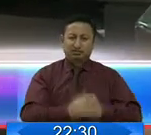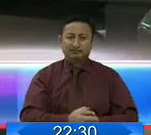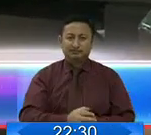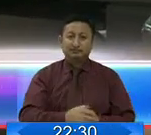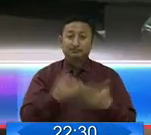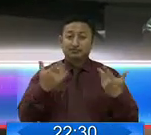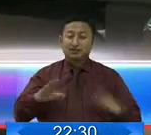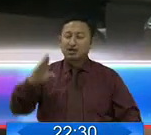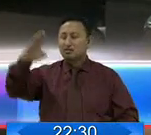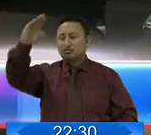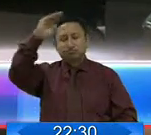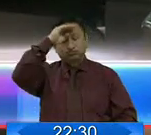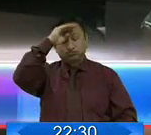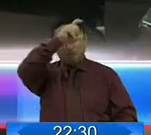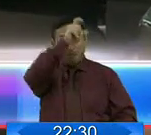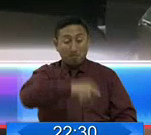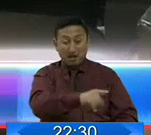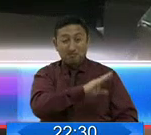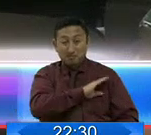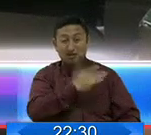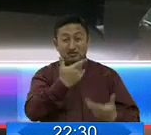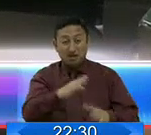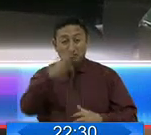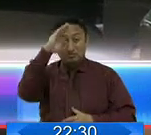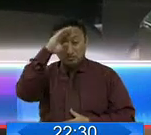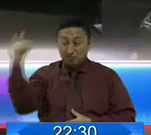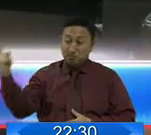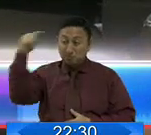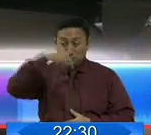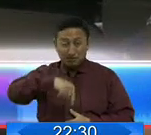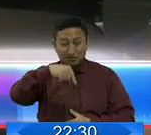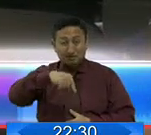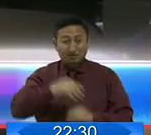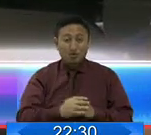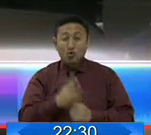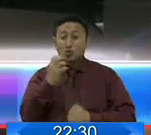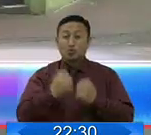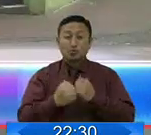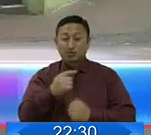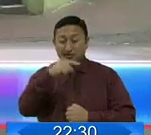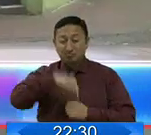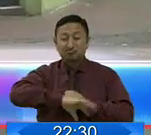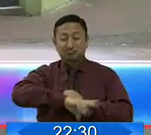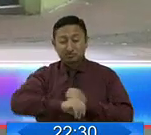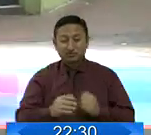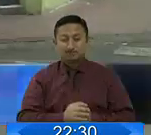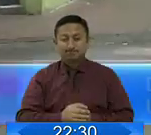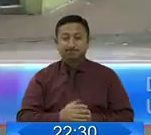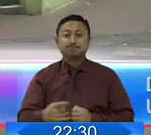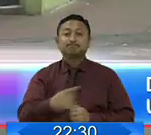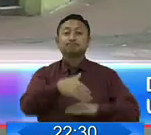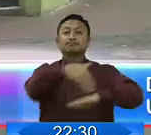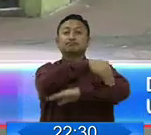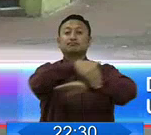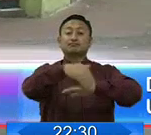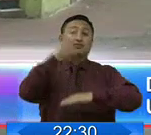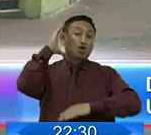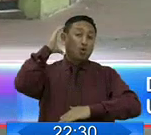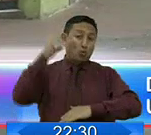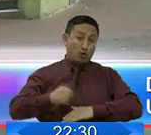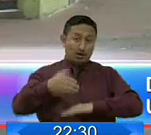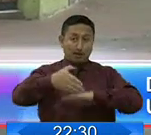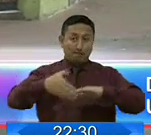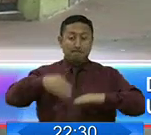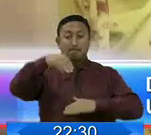estamos cansados de esta gente que han venido a hacernos el daño todo sucedió en la esquina de las calles con kimi del